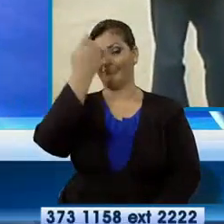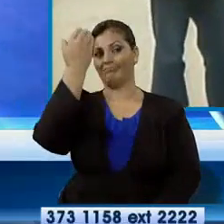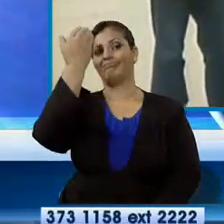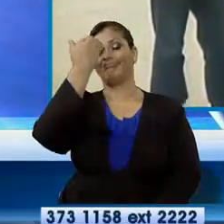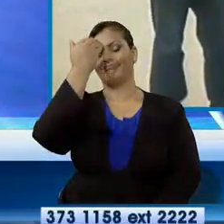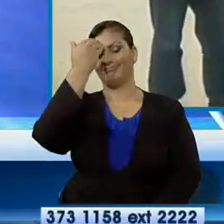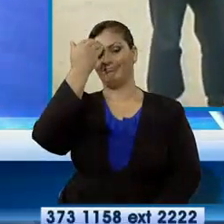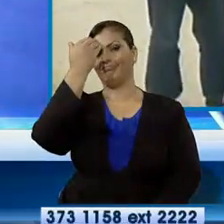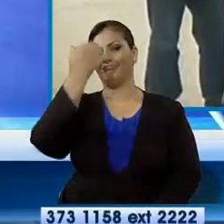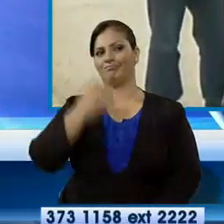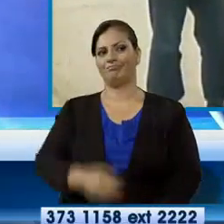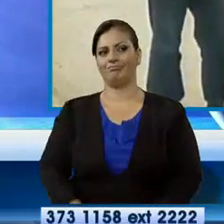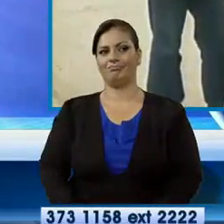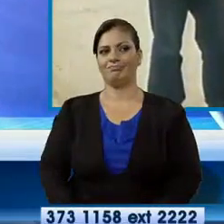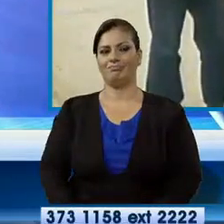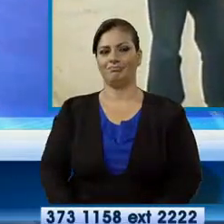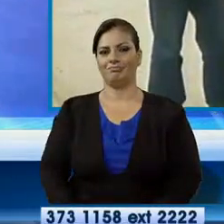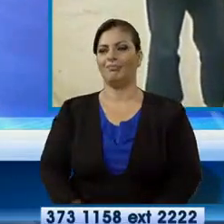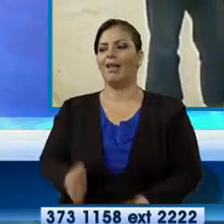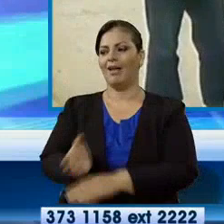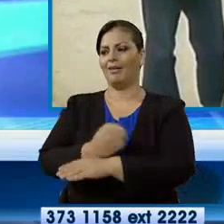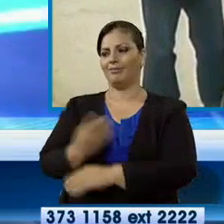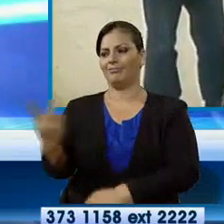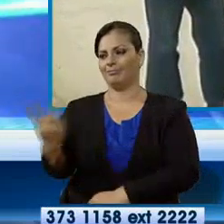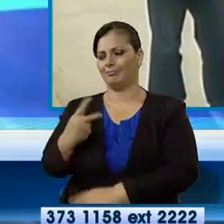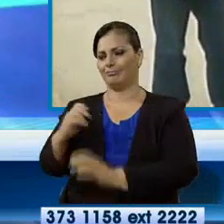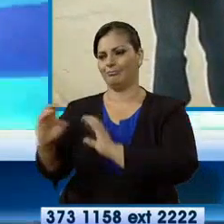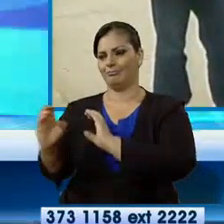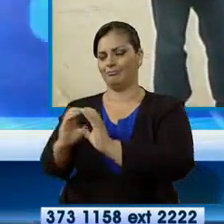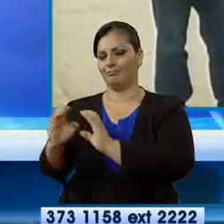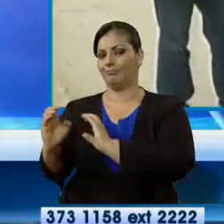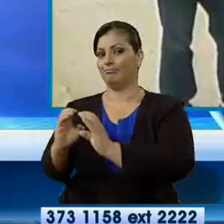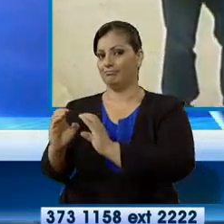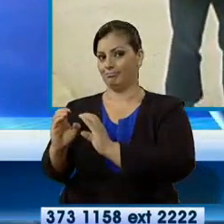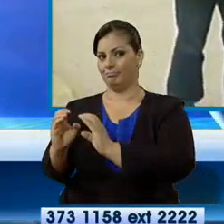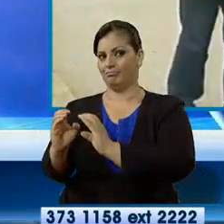Comentábamos off the record, como dice la gente, es decir, aquí nosotros.